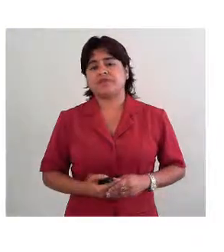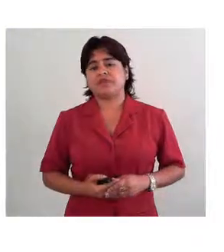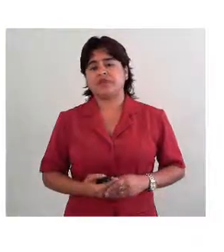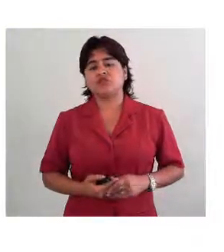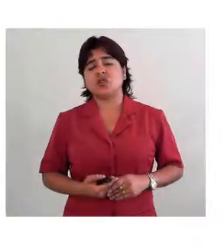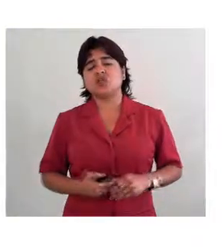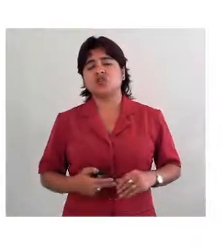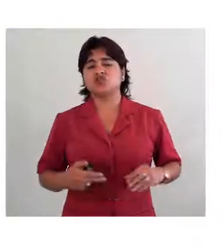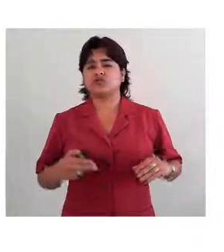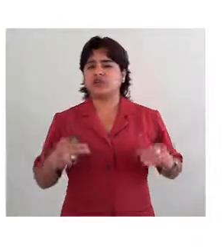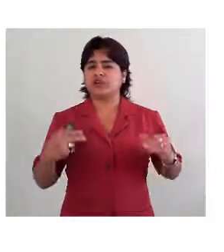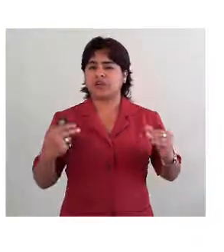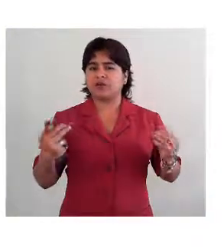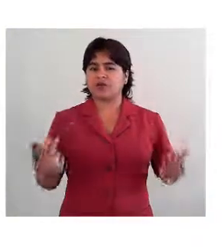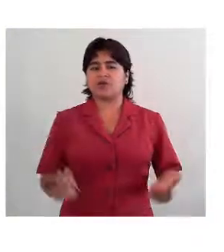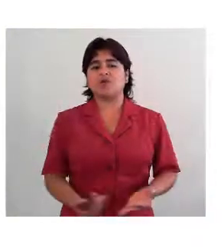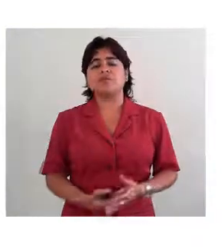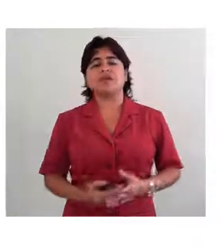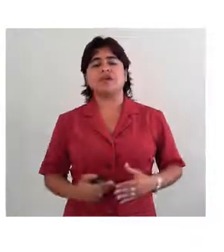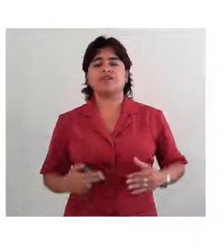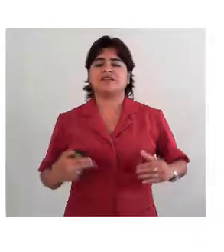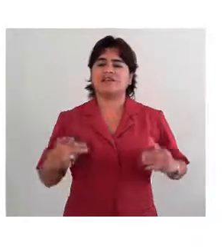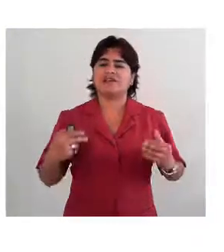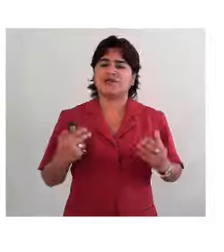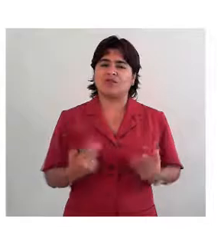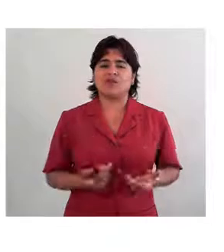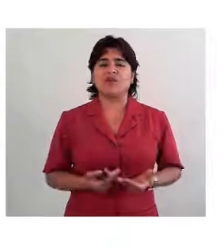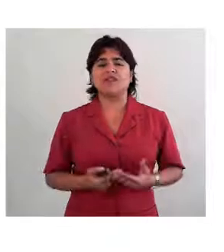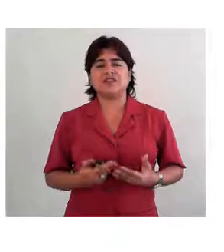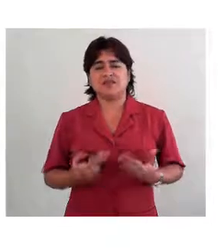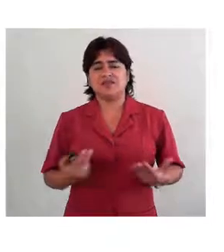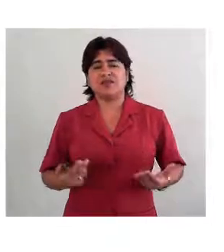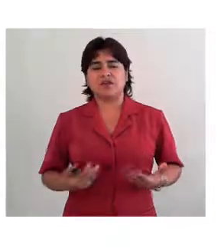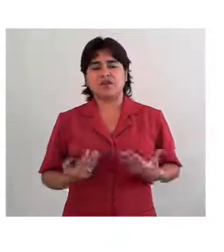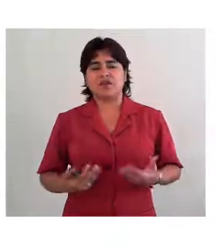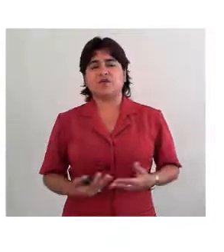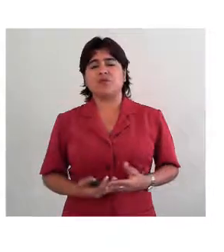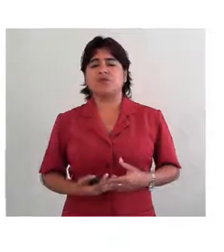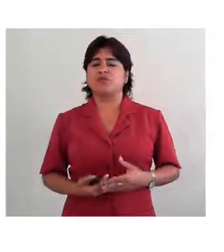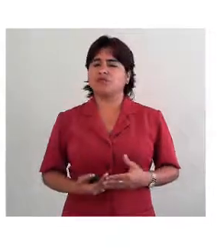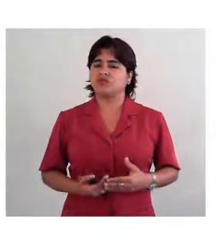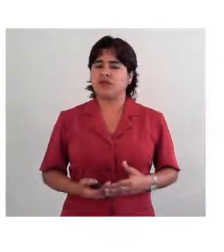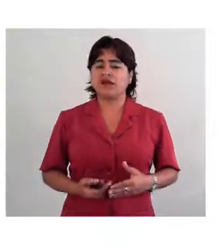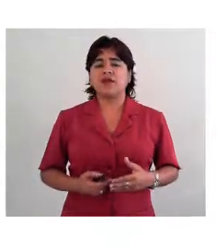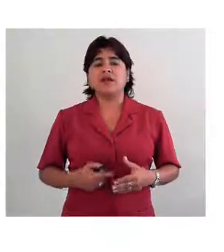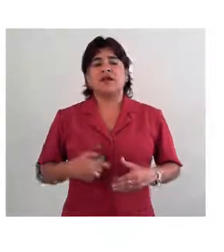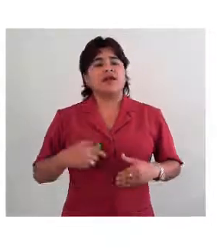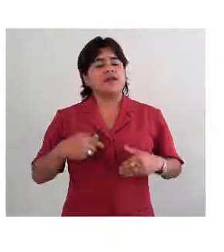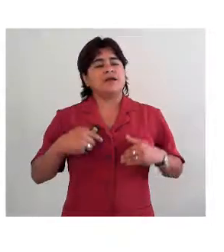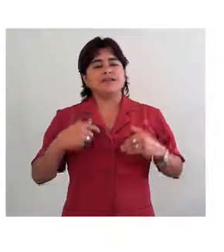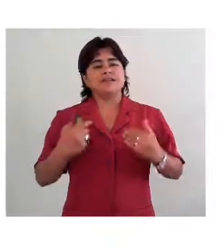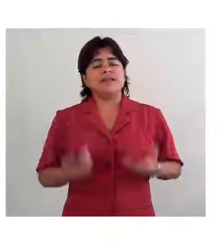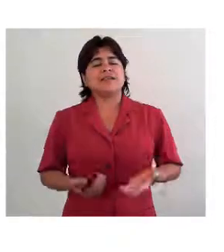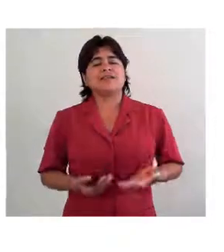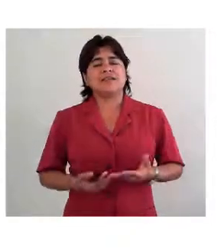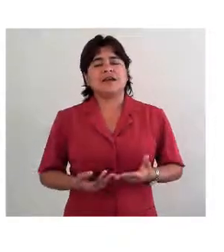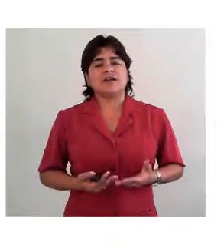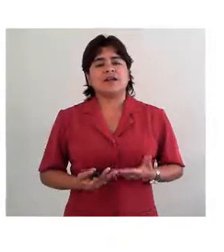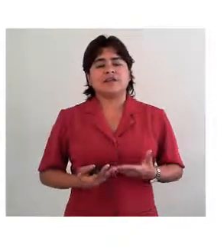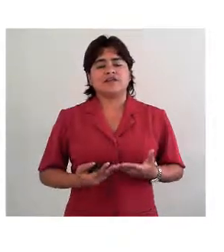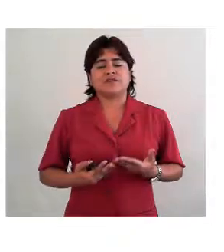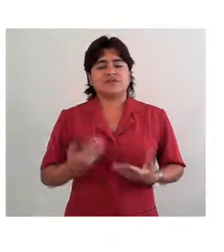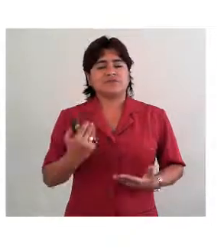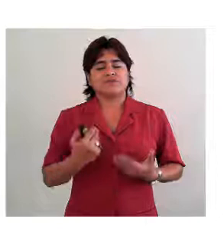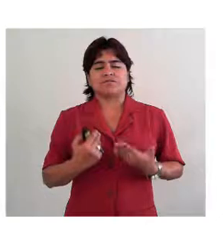sociedad que somos, tiene que ver con la economía, tiene que ver con la política, ¿no? La forma de gobierno, cómo se da, la estadística,